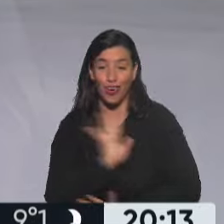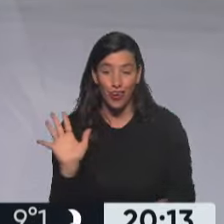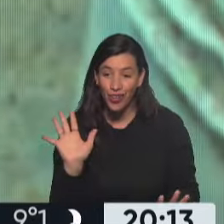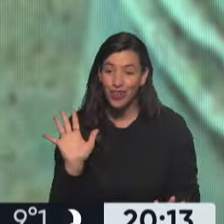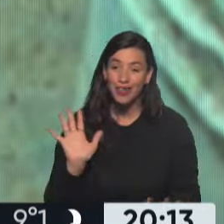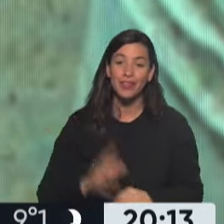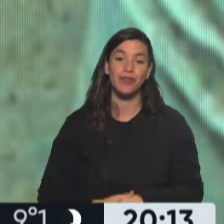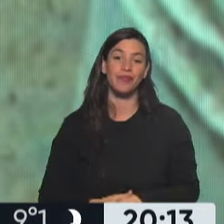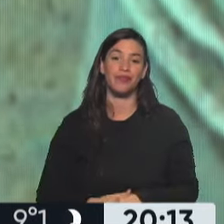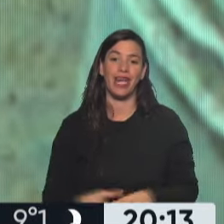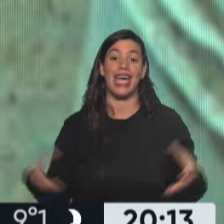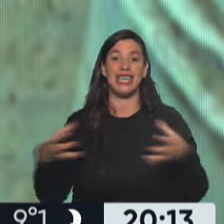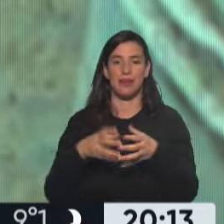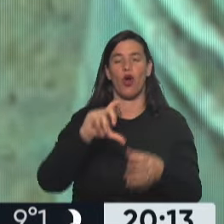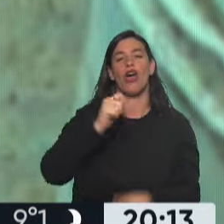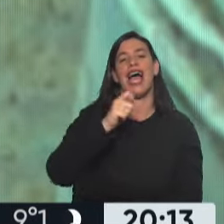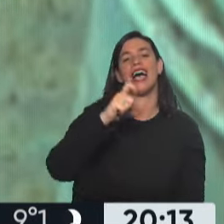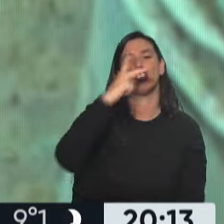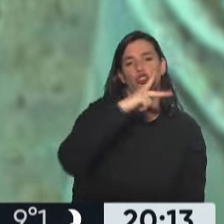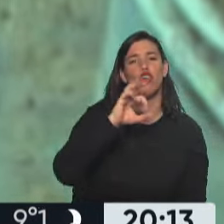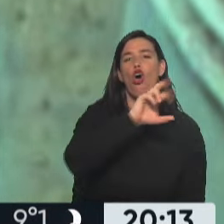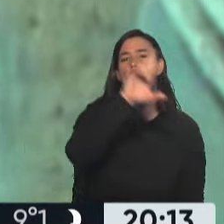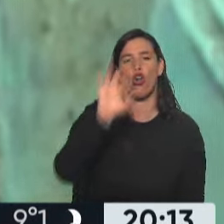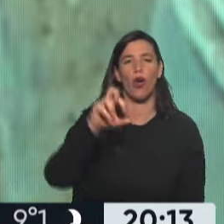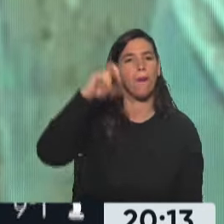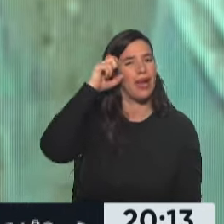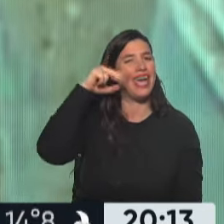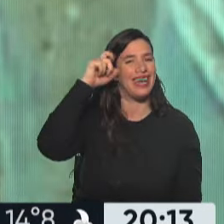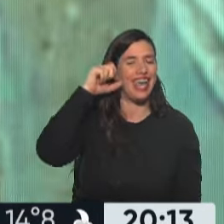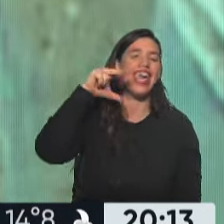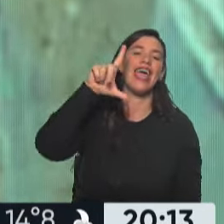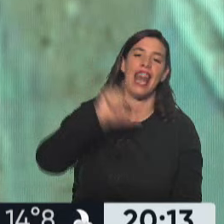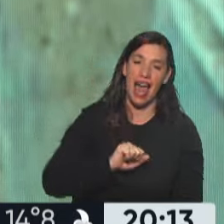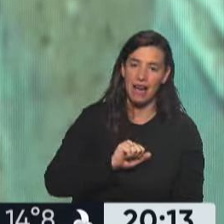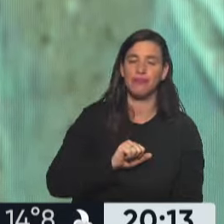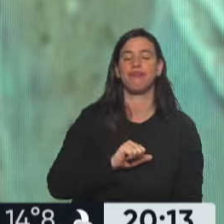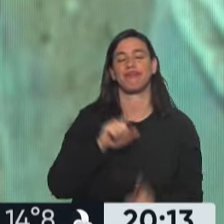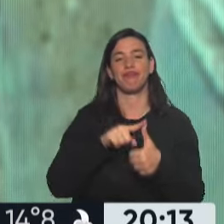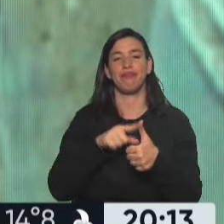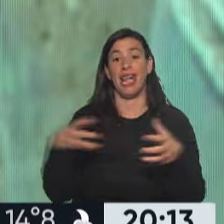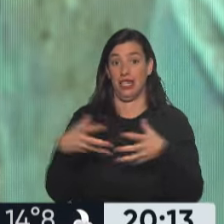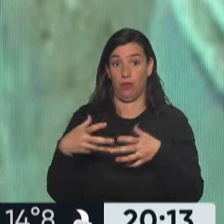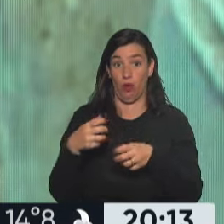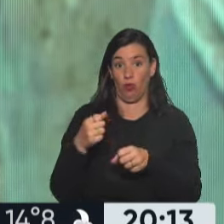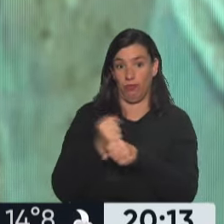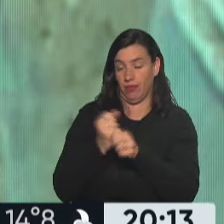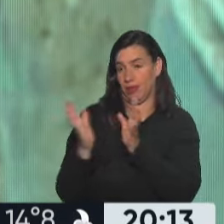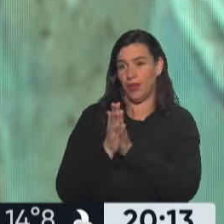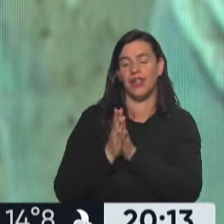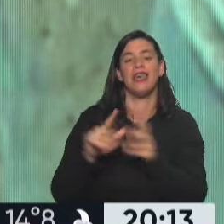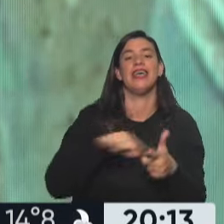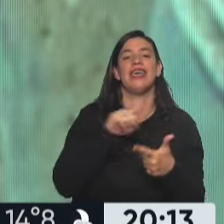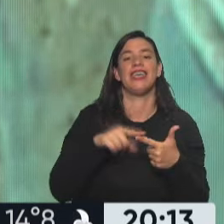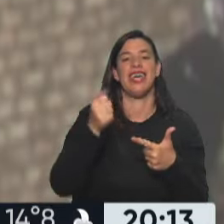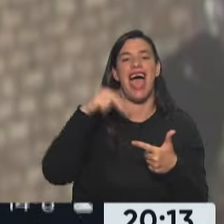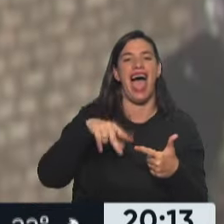Fue Cachorro, ¿sí? Penela, nuestro querido Penela, y Angie. Perfecto, con